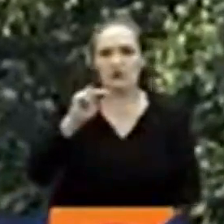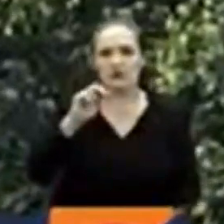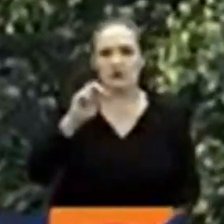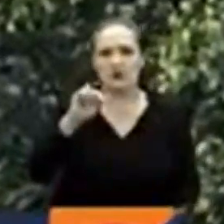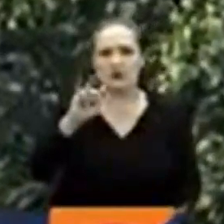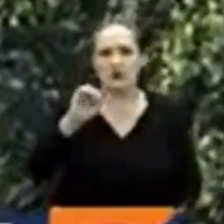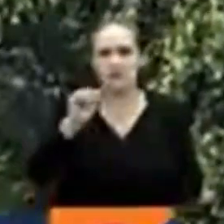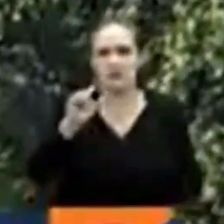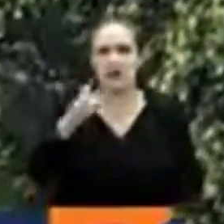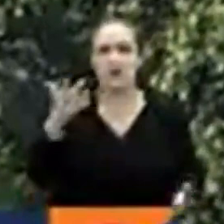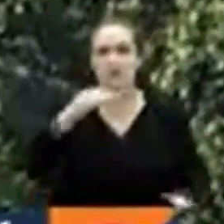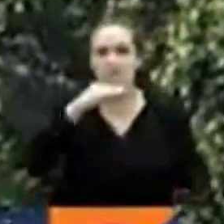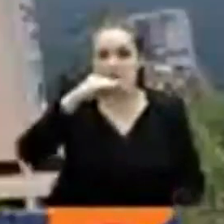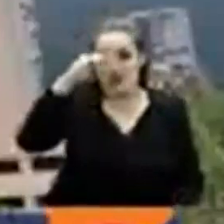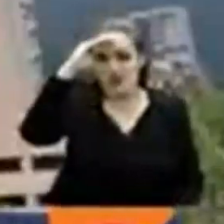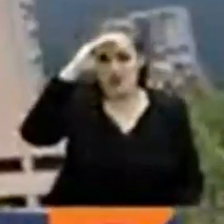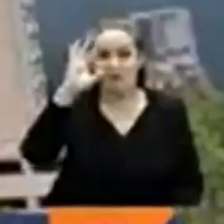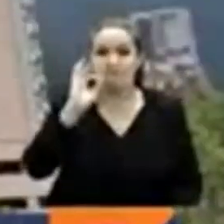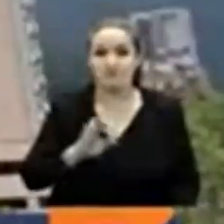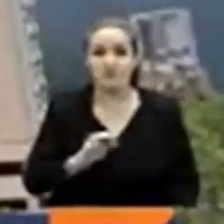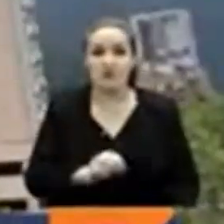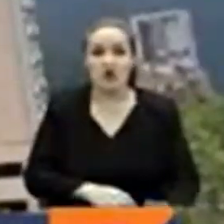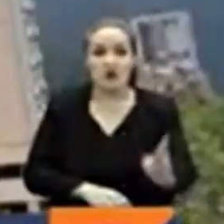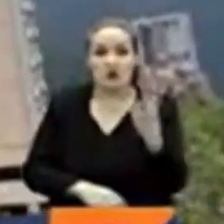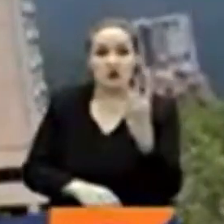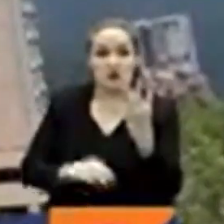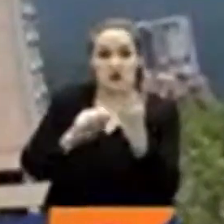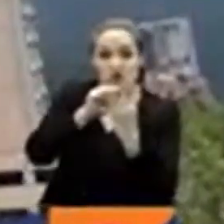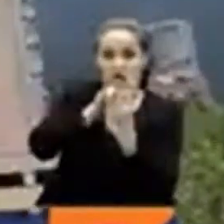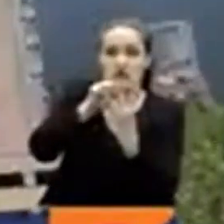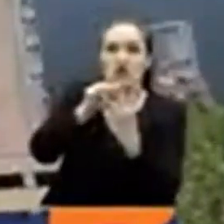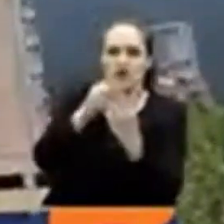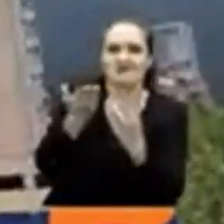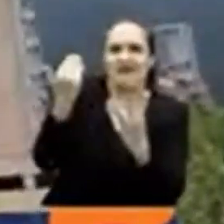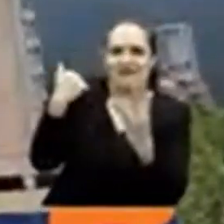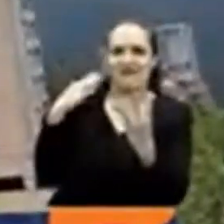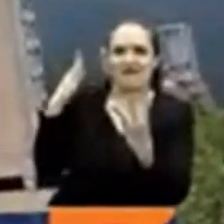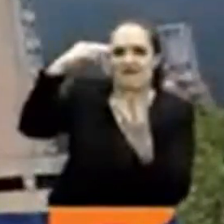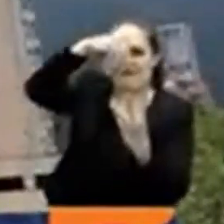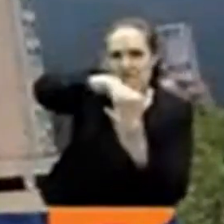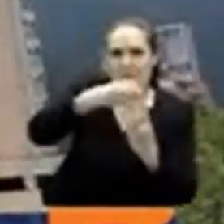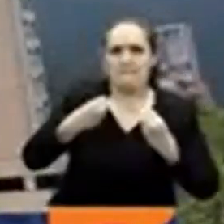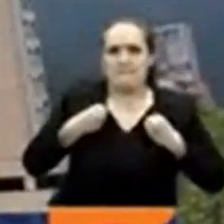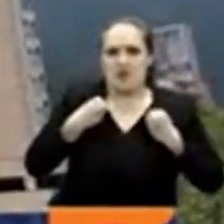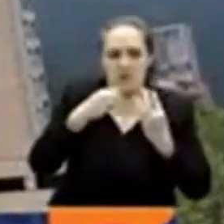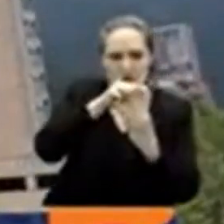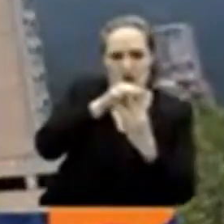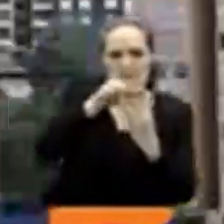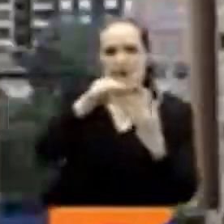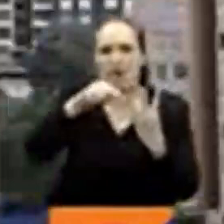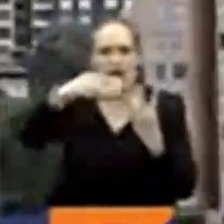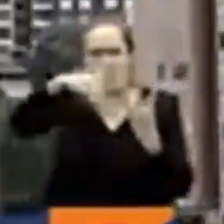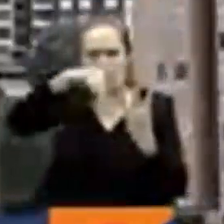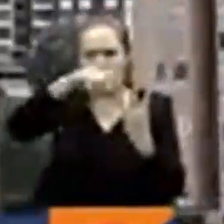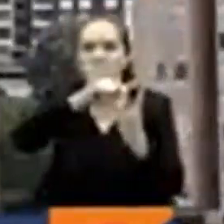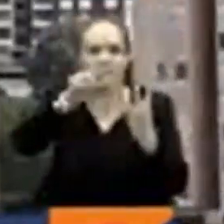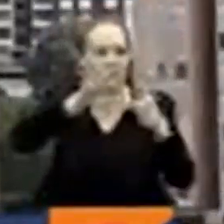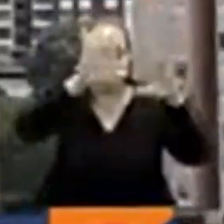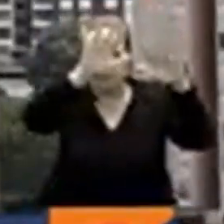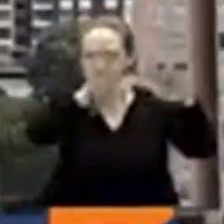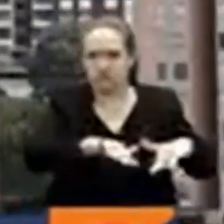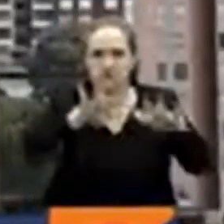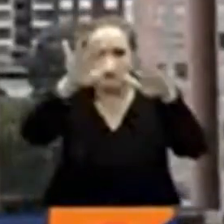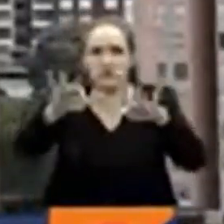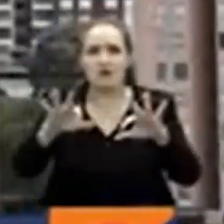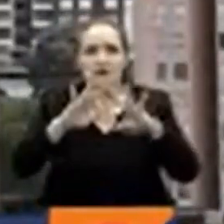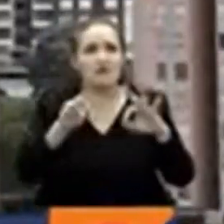estuvieron habitadas y la otra quedó en construcción. Casi 300 personas de 68 familias se despidieron